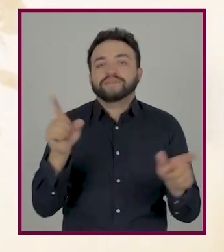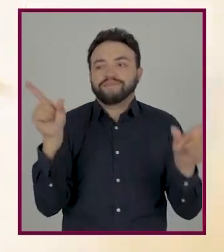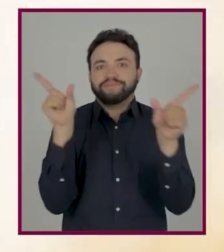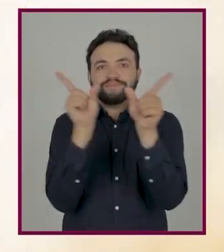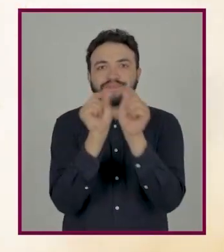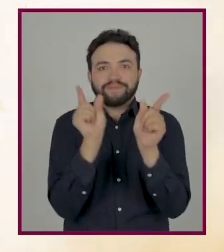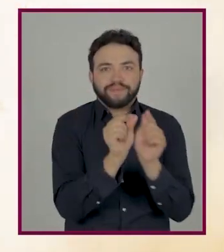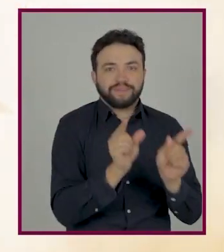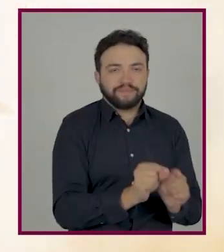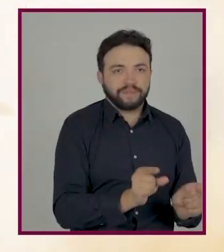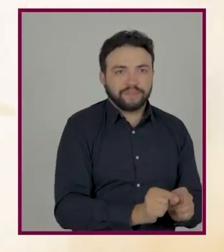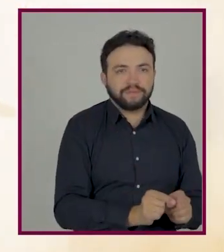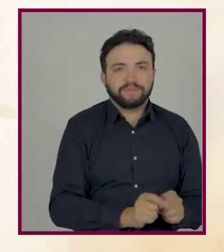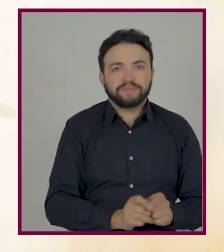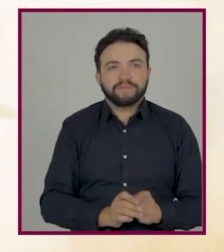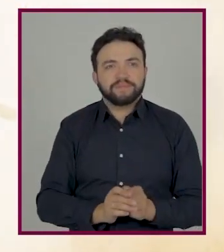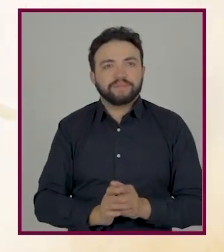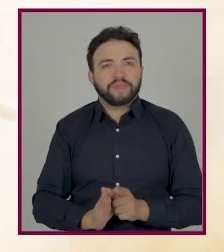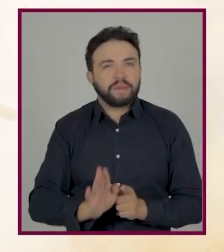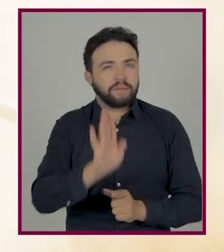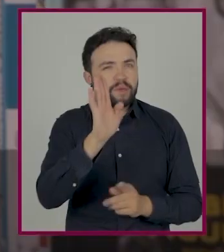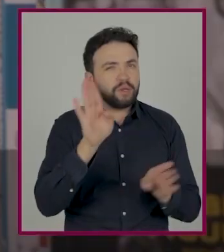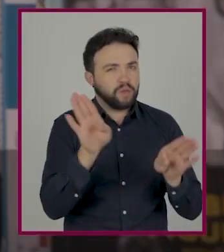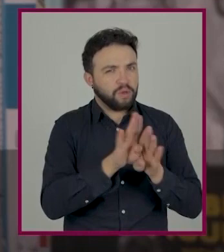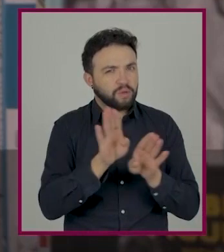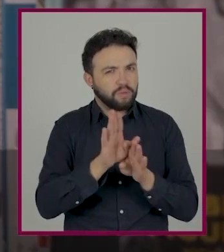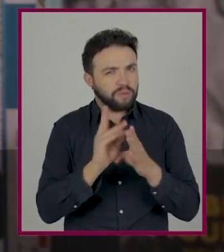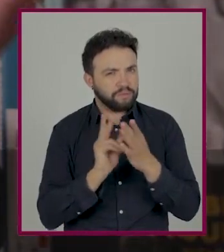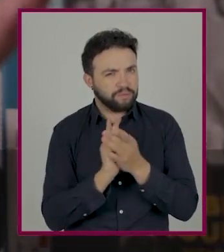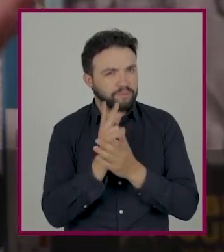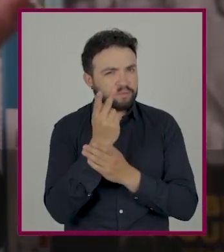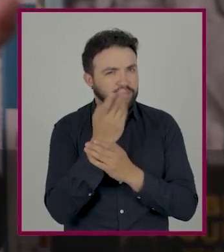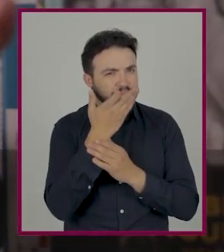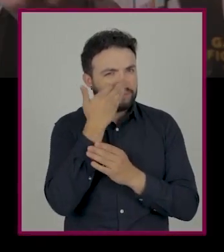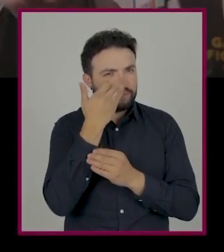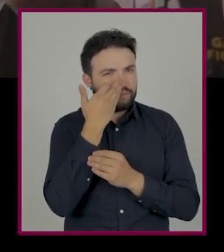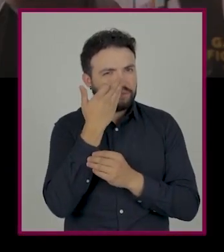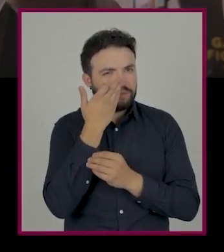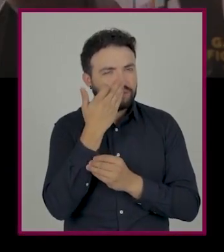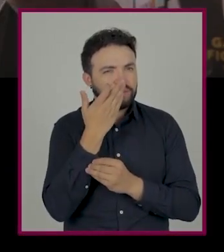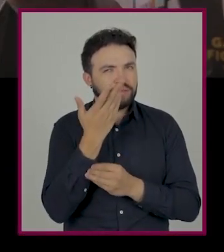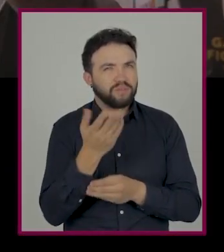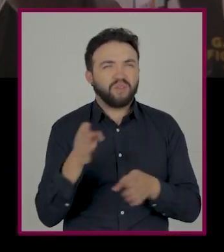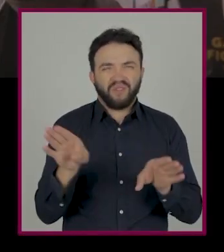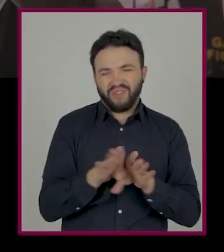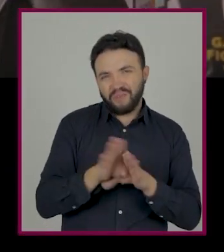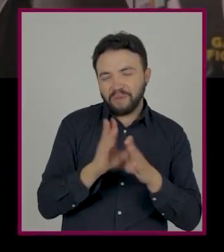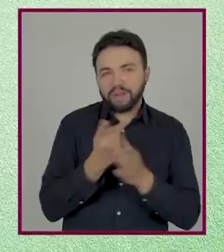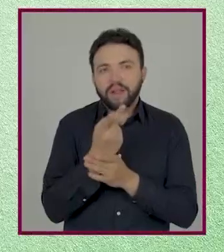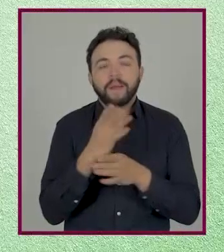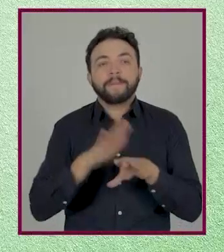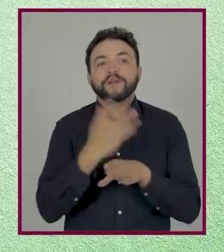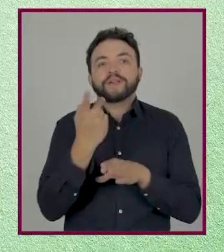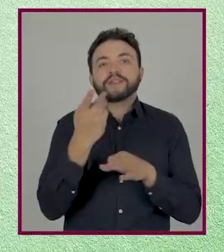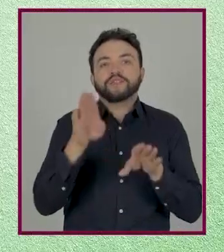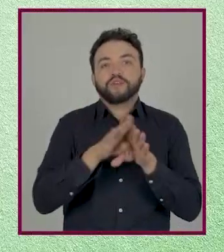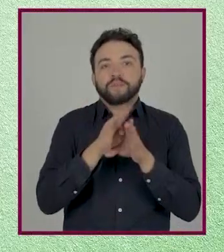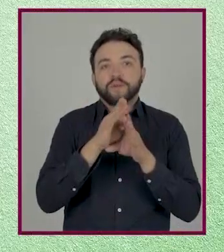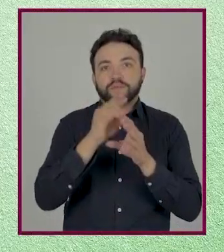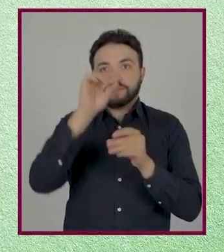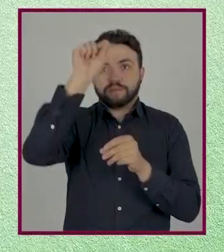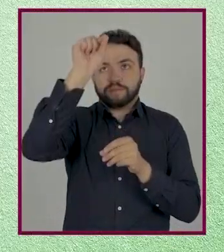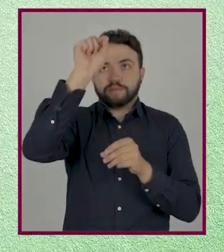organizar la información y sintetizar a través de conceptos. Es el que parece una plantita. ¿Cómo que una plantita? Pues sí,